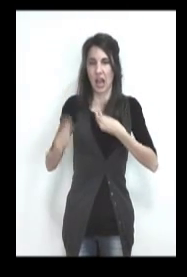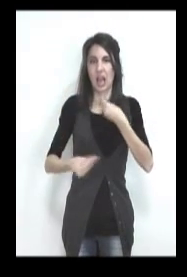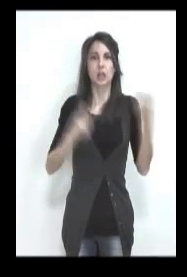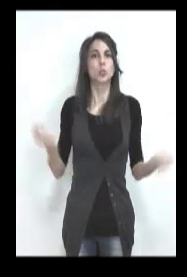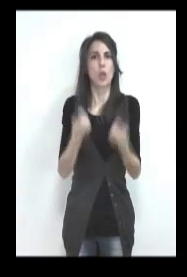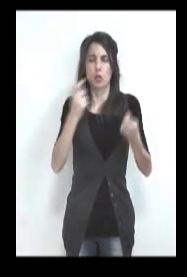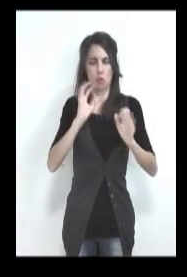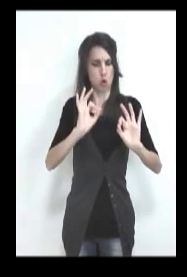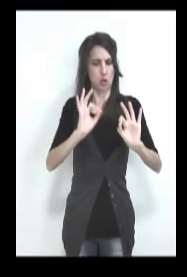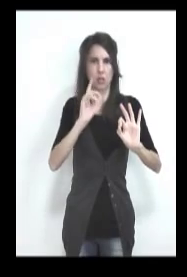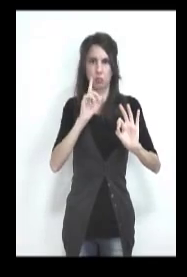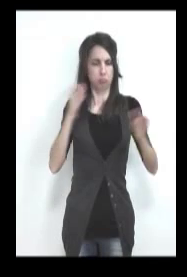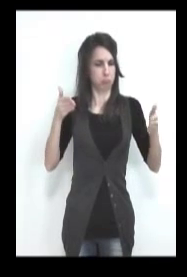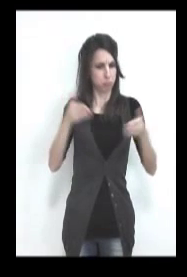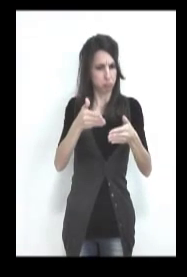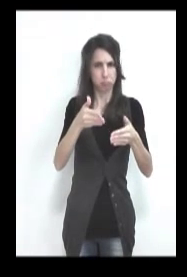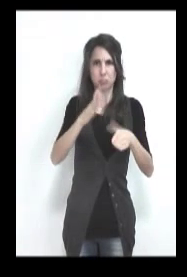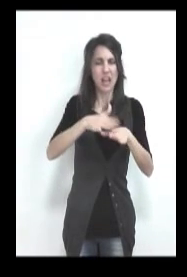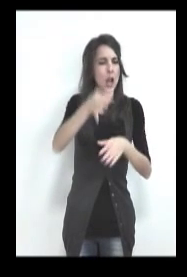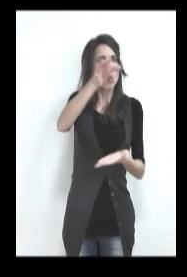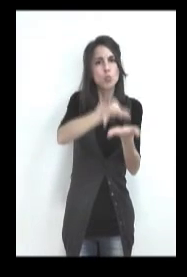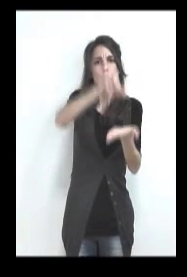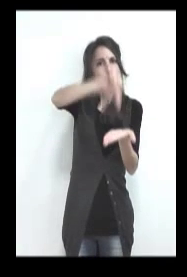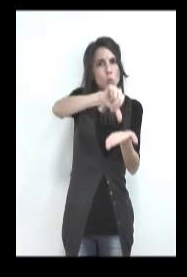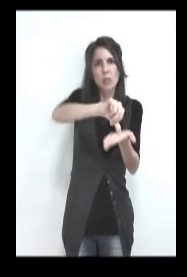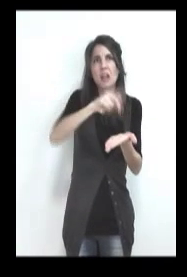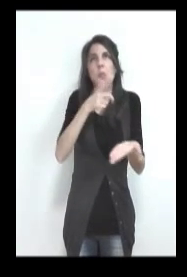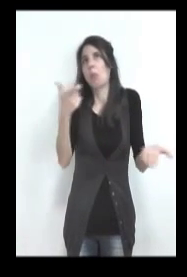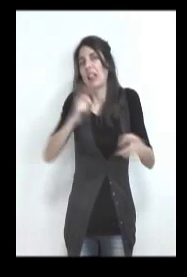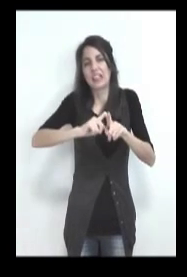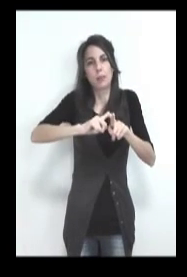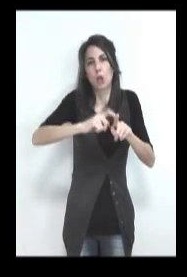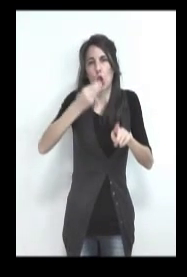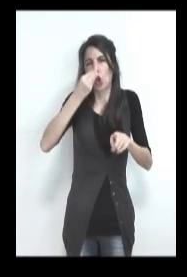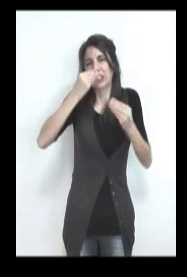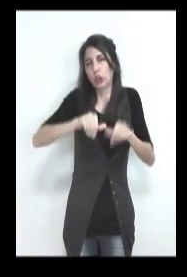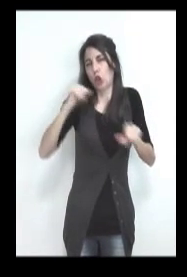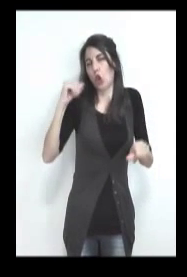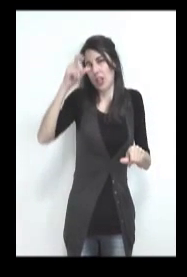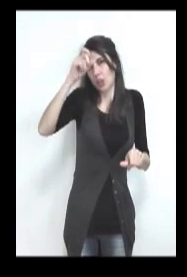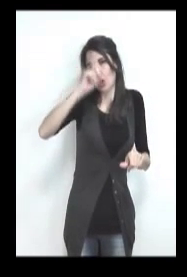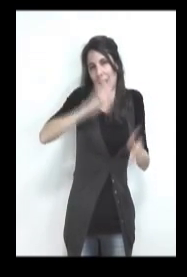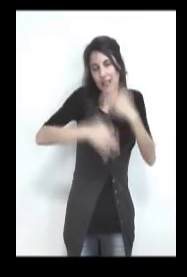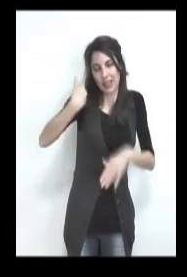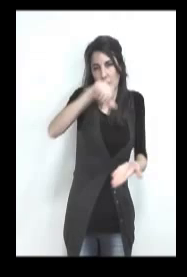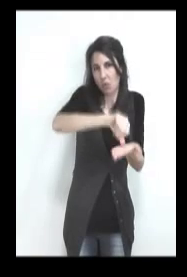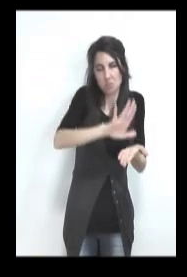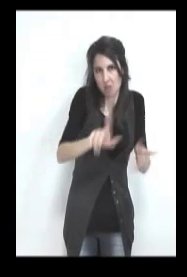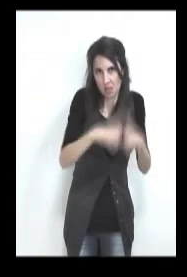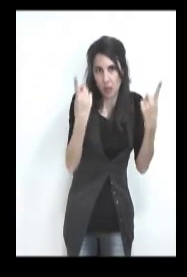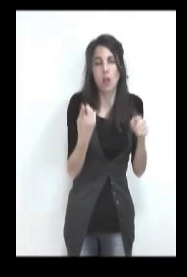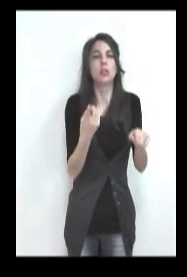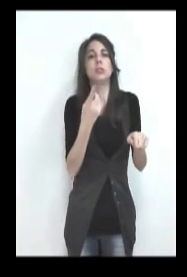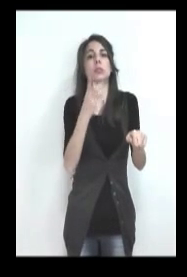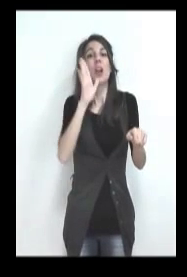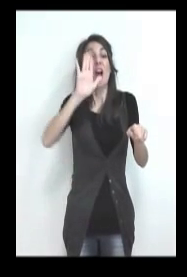núcleo urbano, un típico centro histórico o lo que sea, me da igual, que hay diferentes tipos de actuaciones, sin poner en circunstancia el resto